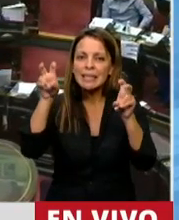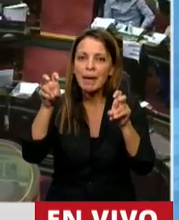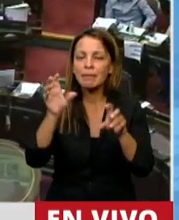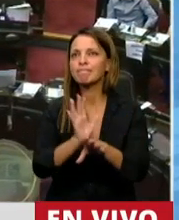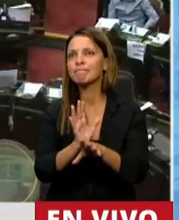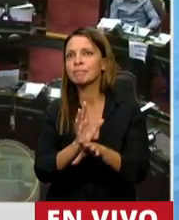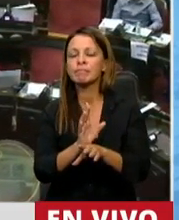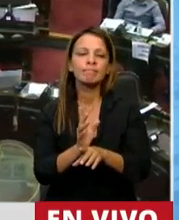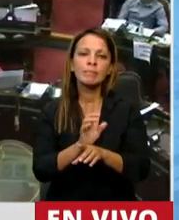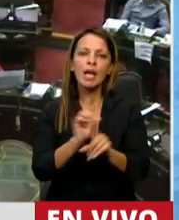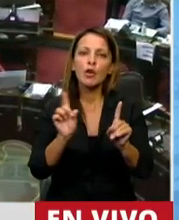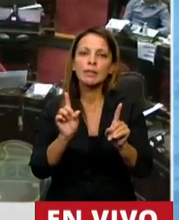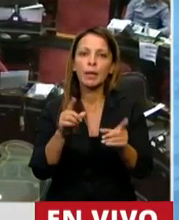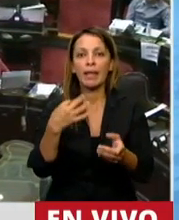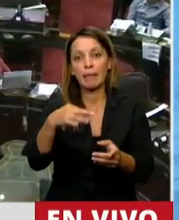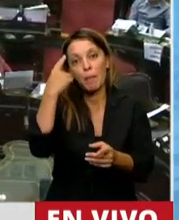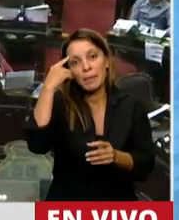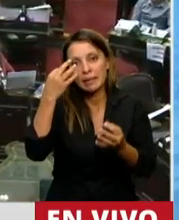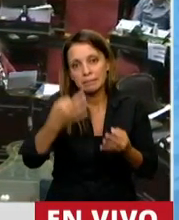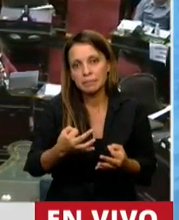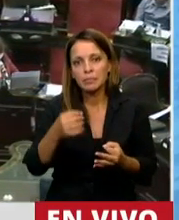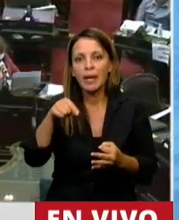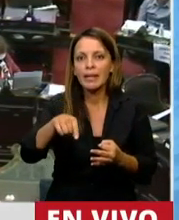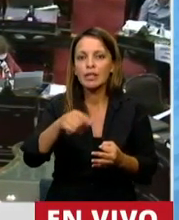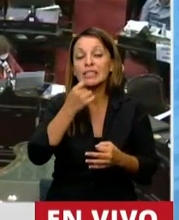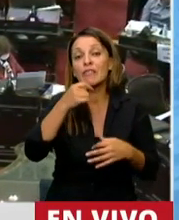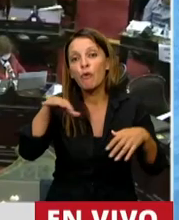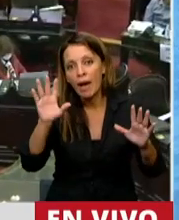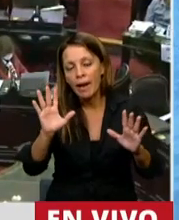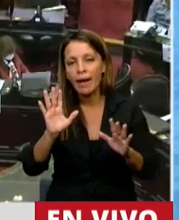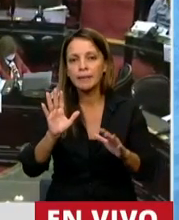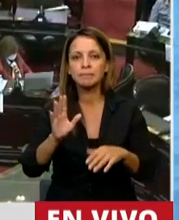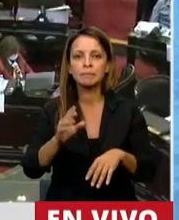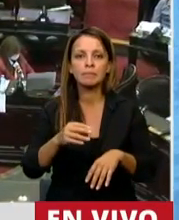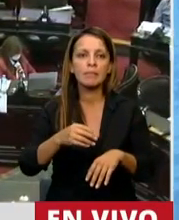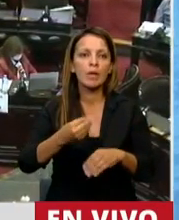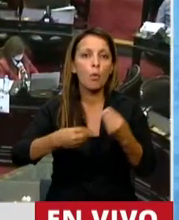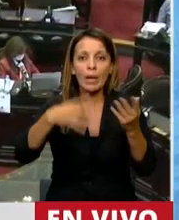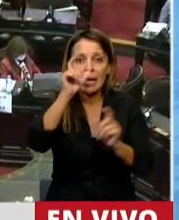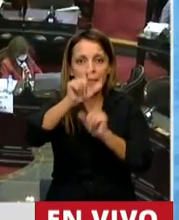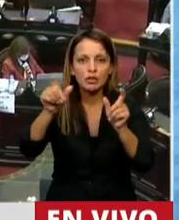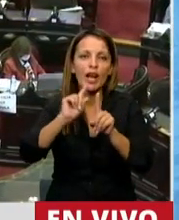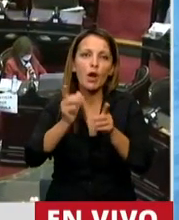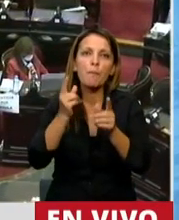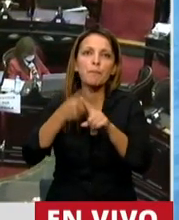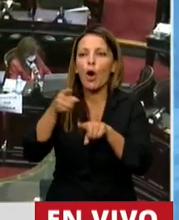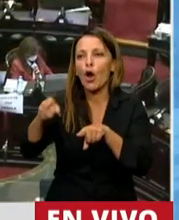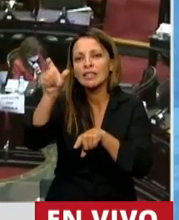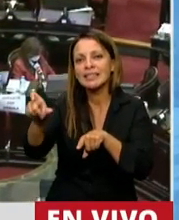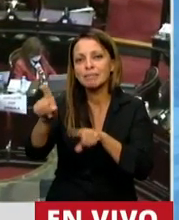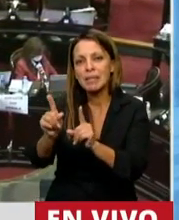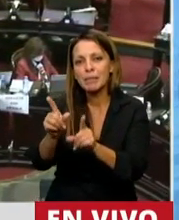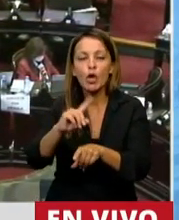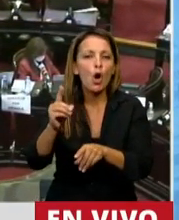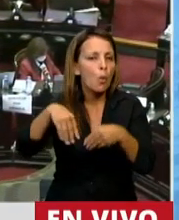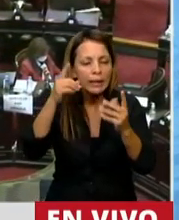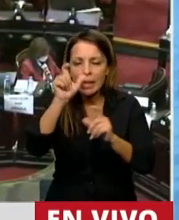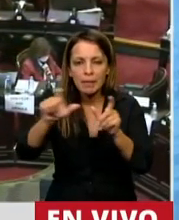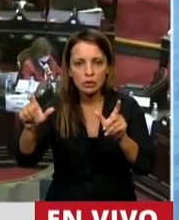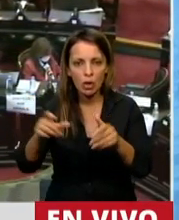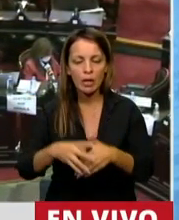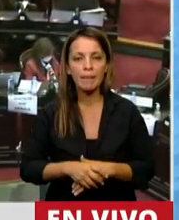es, porque debemos pensar que esto lo deberíamos hacer en el caso de que cualquiera sea el que esté implicado en una situación similar.